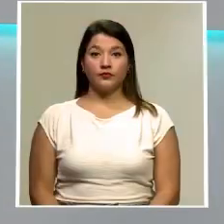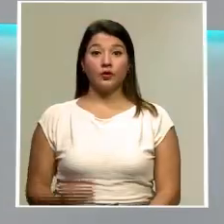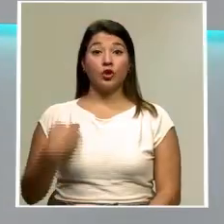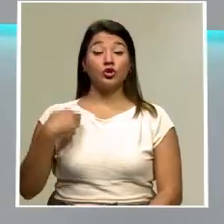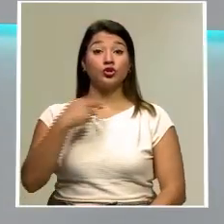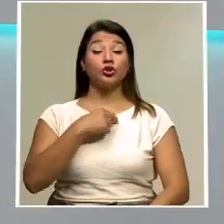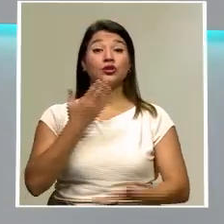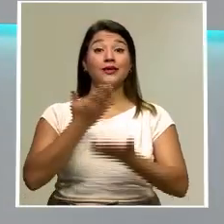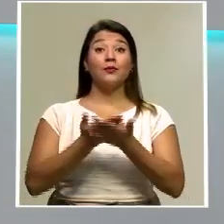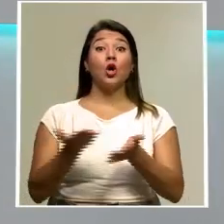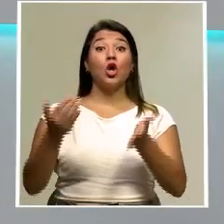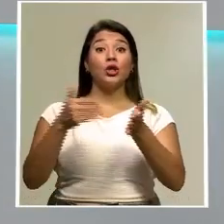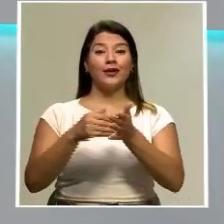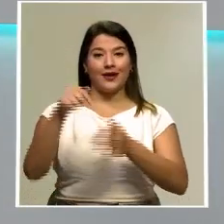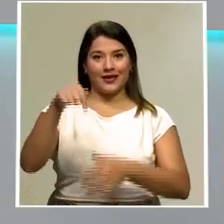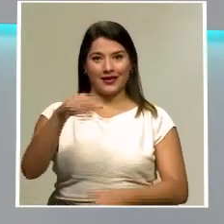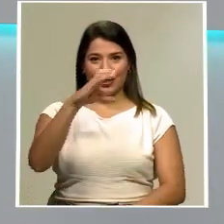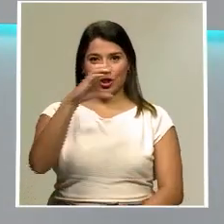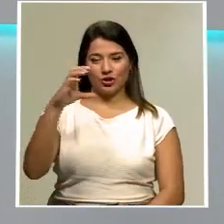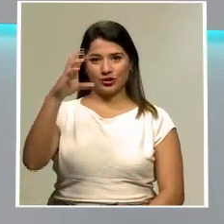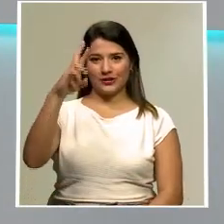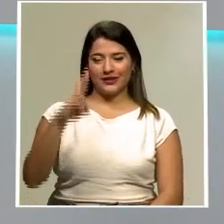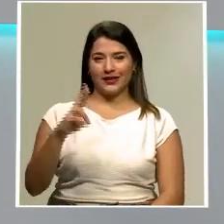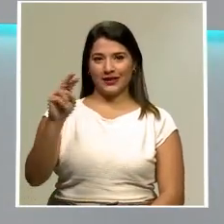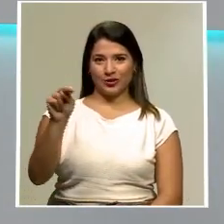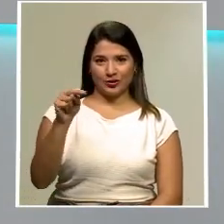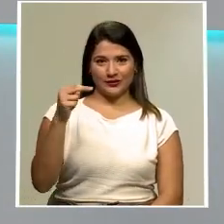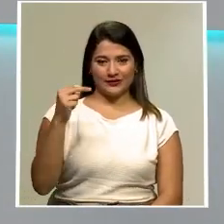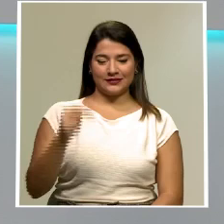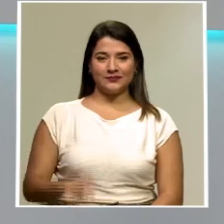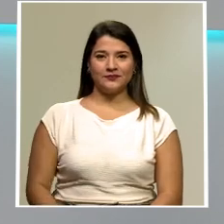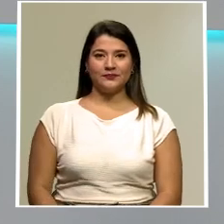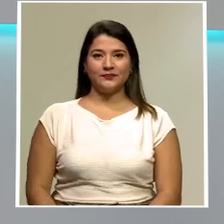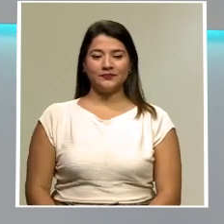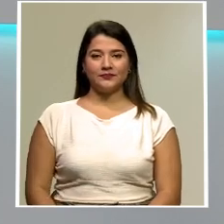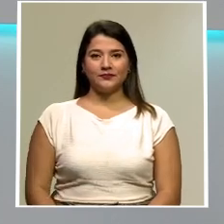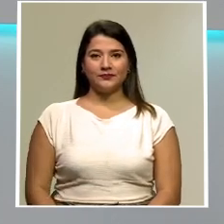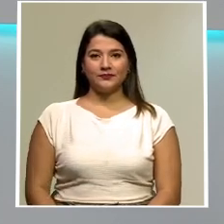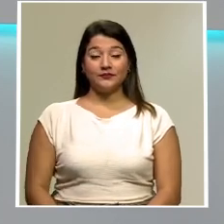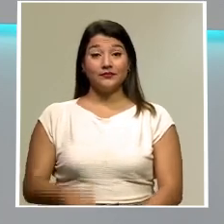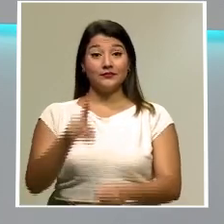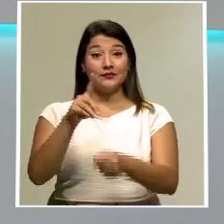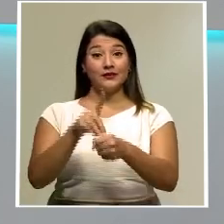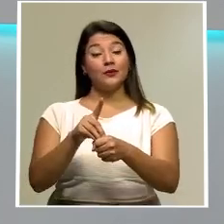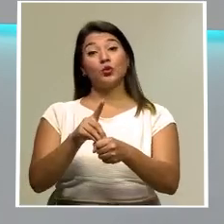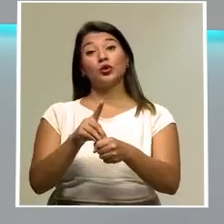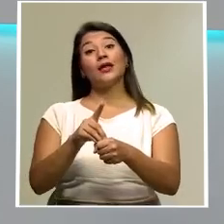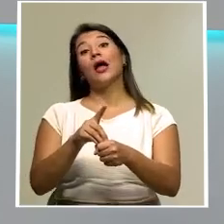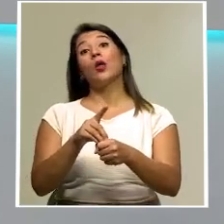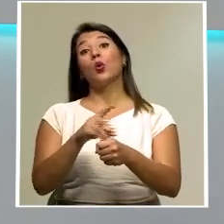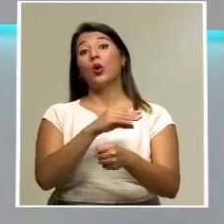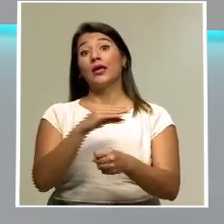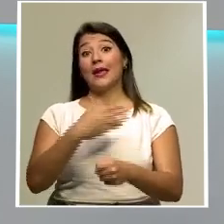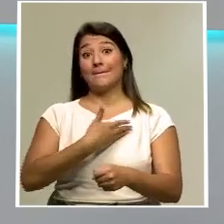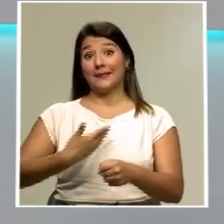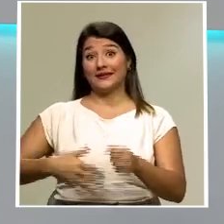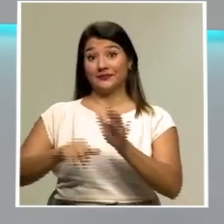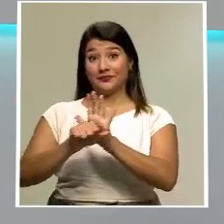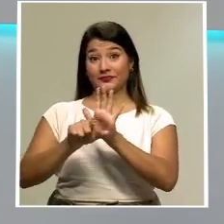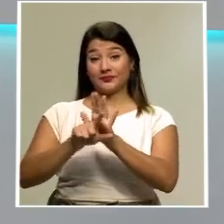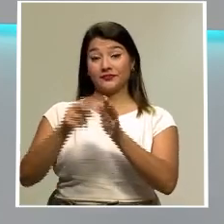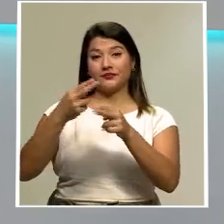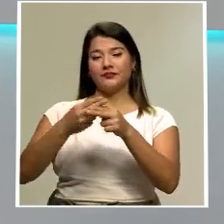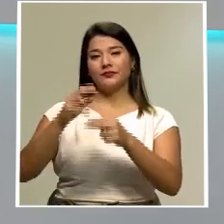Estamos de regreso en la edición estelar de Costa Rica Noticias. La diputada y expresidenta del Congreso, Carolina